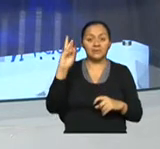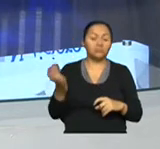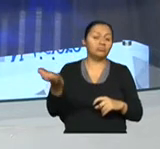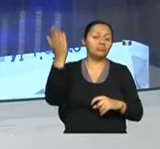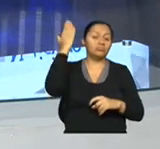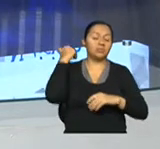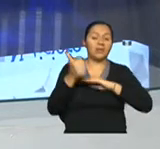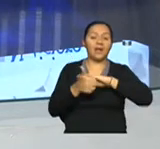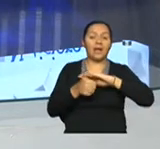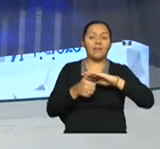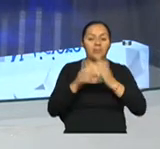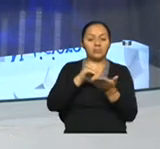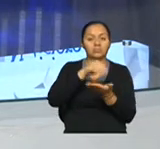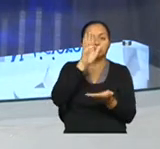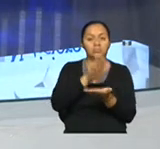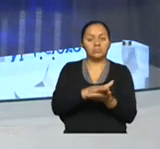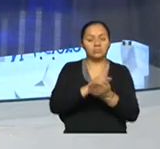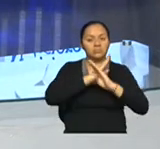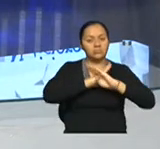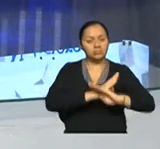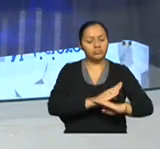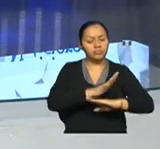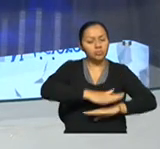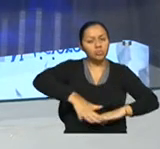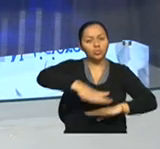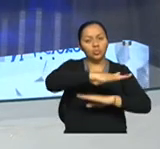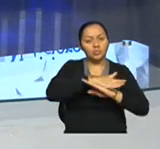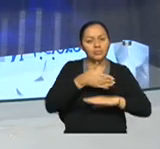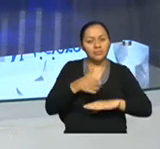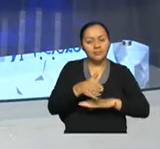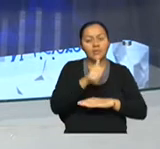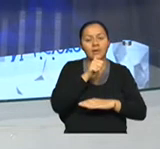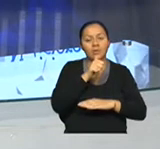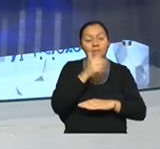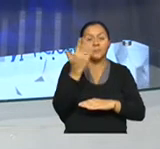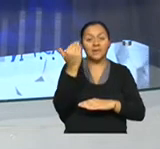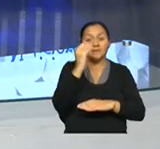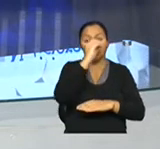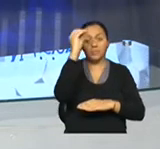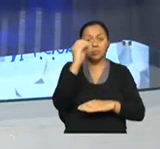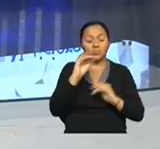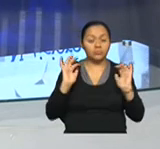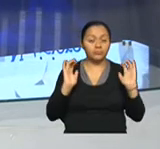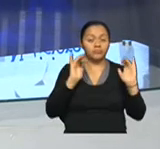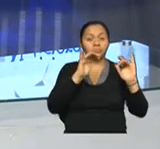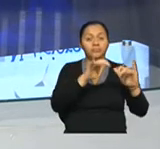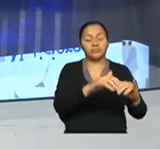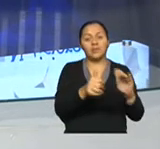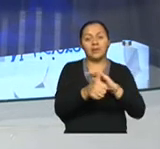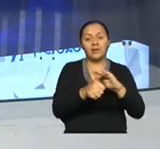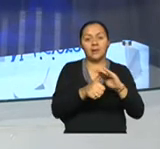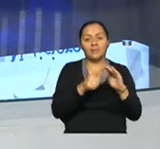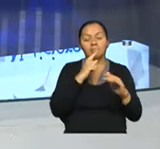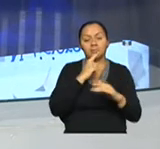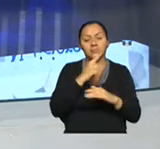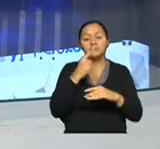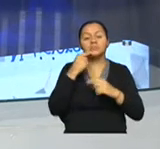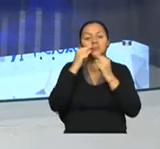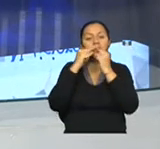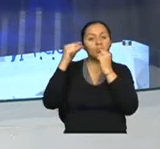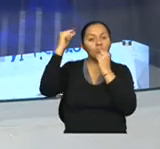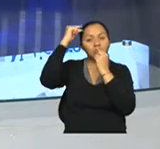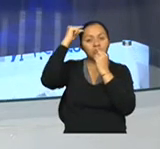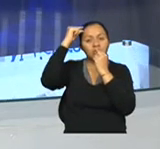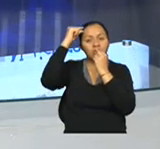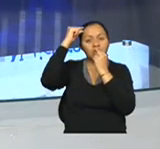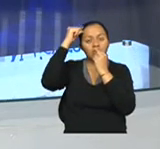Galápagos es declarado como un santuario marino. El 15% de los turistas que llegan hasta las islas practican el buceo, una